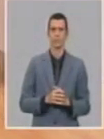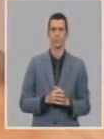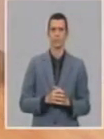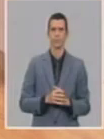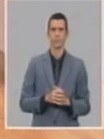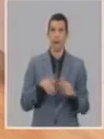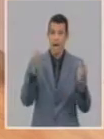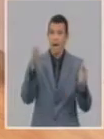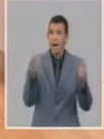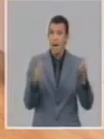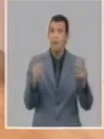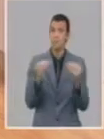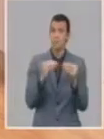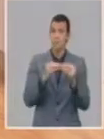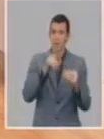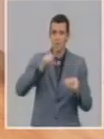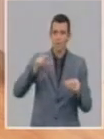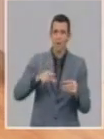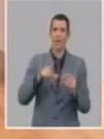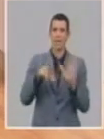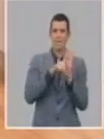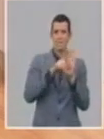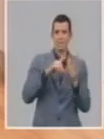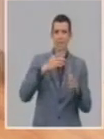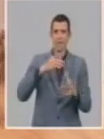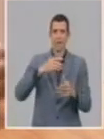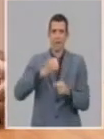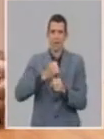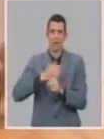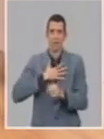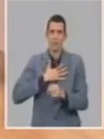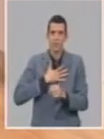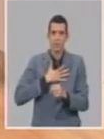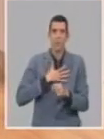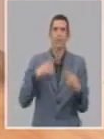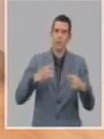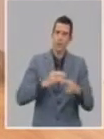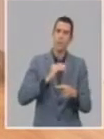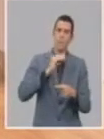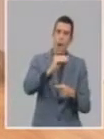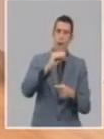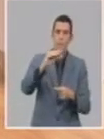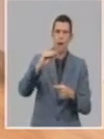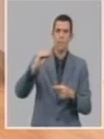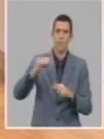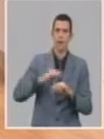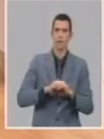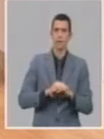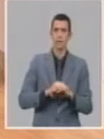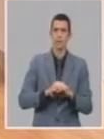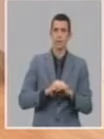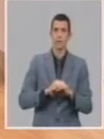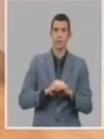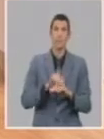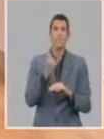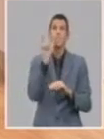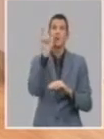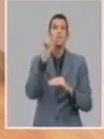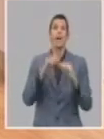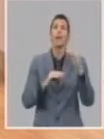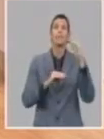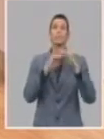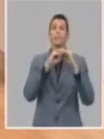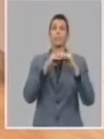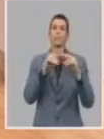vencían para los trabadores por cuenta propia y nuestro artista el 30 de abril así como el pago de las